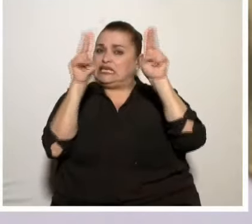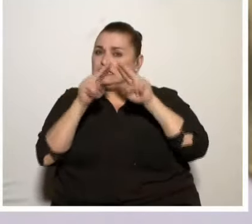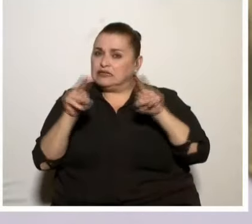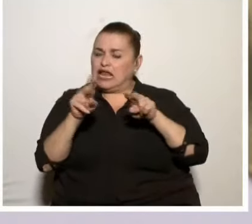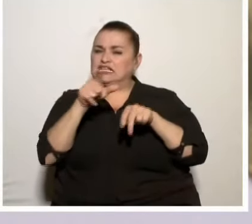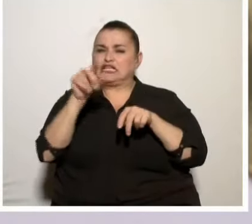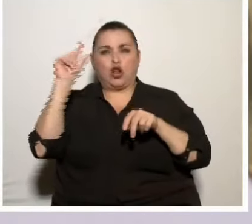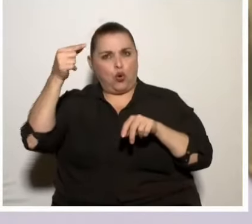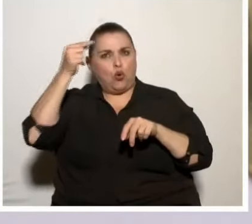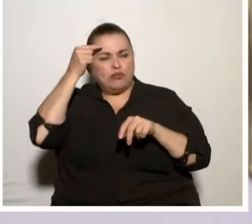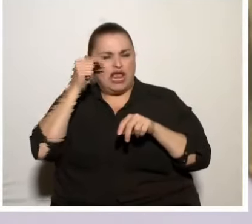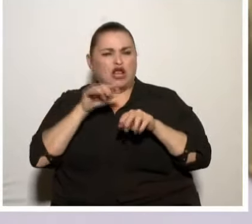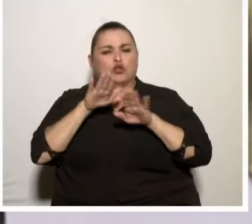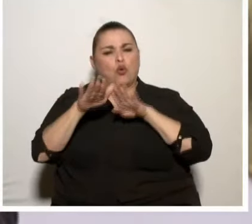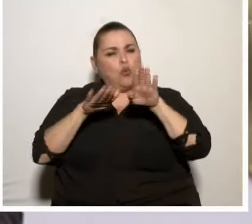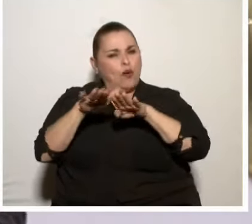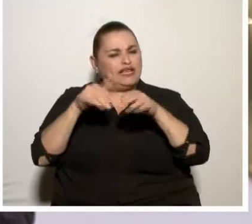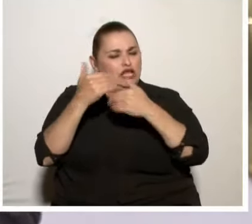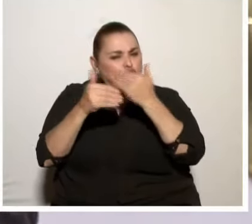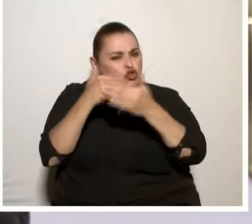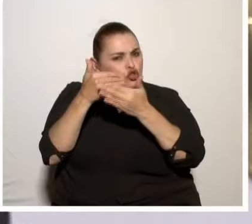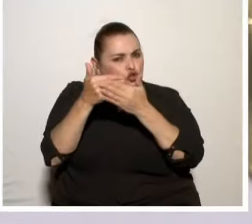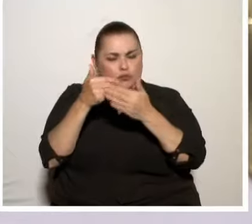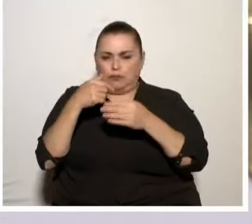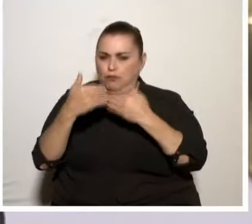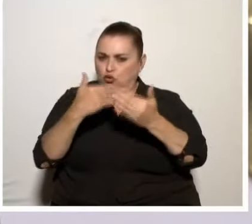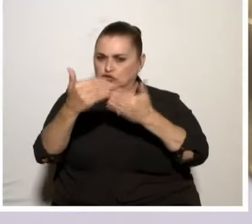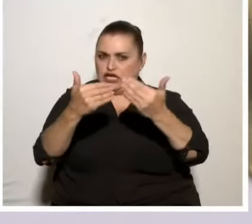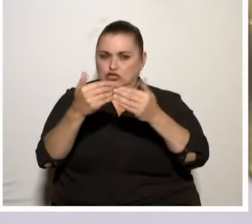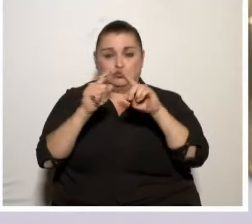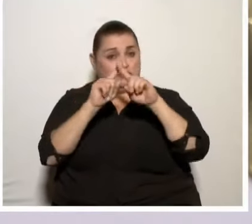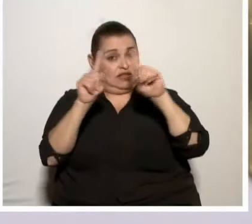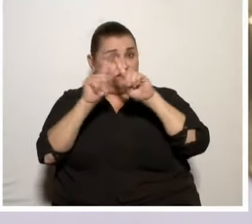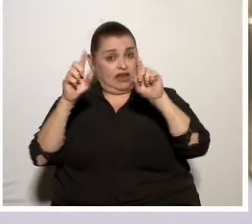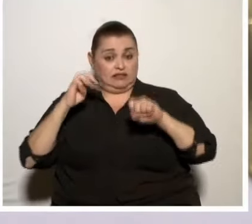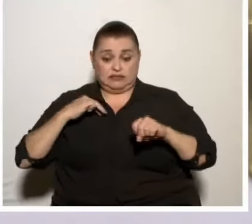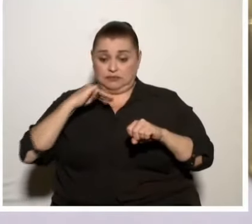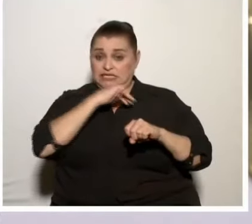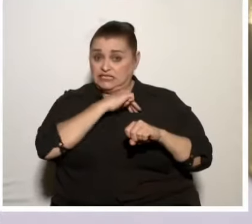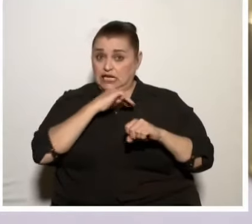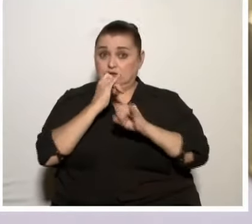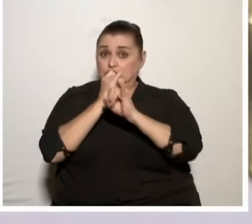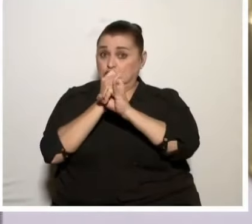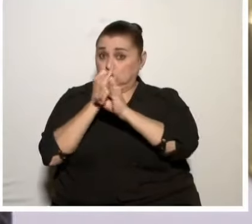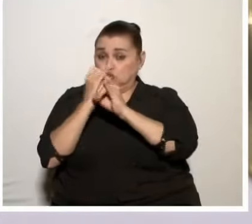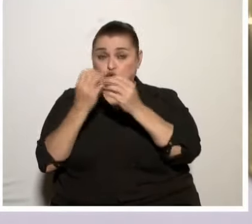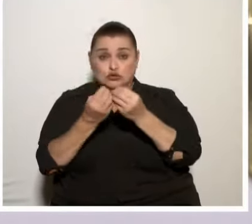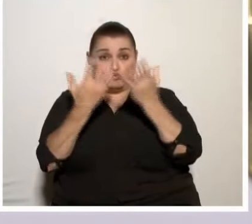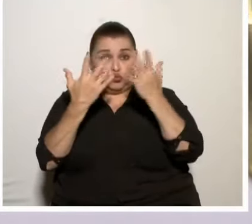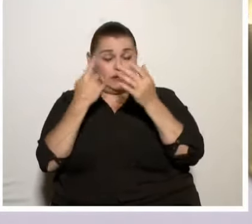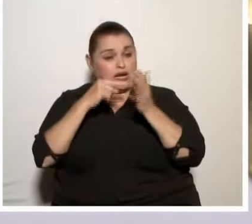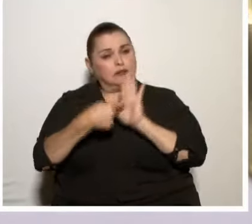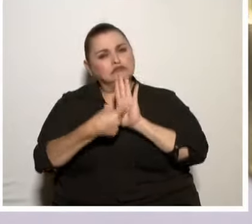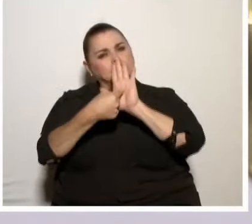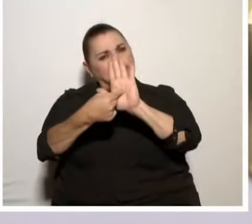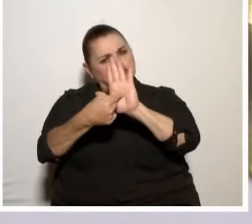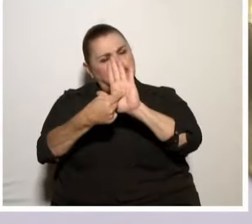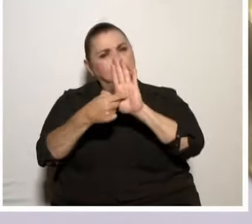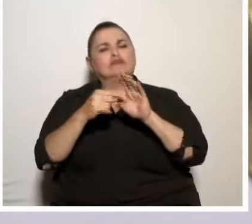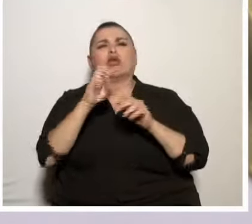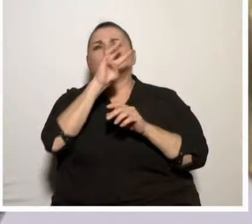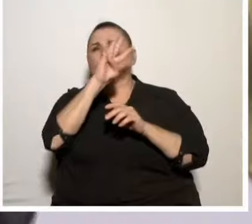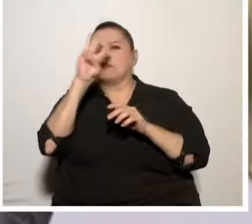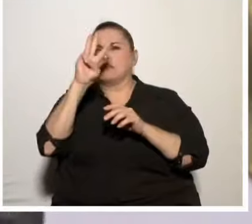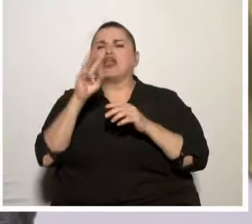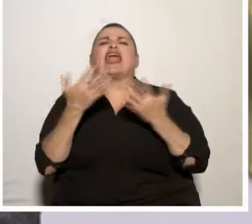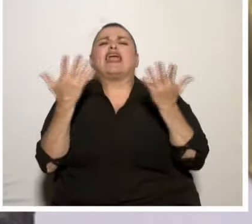procesos. Por supuesto que también que los diferentes ministerios e instituciones publiquen en sus páginas en qué se gasta